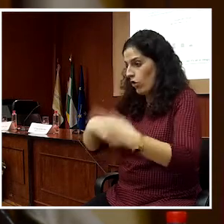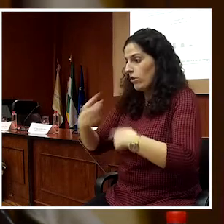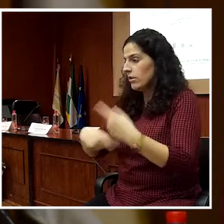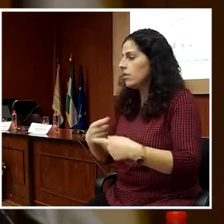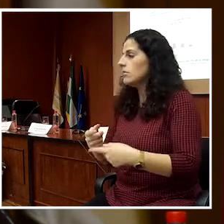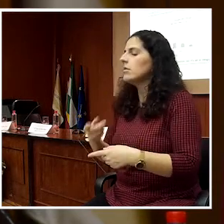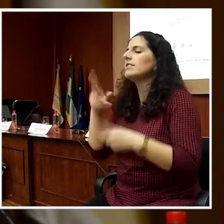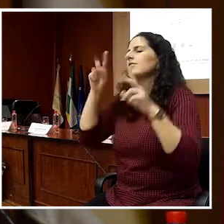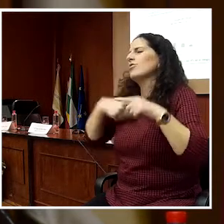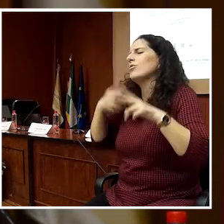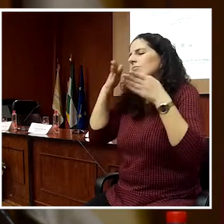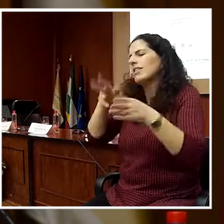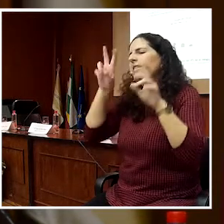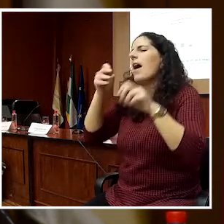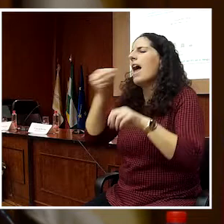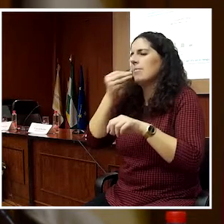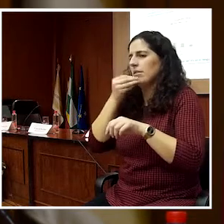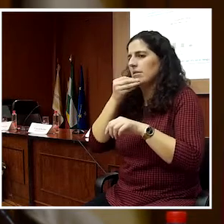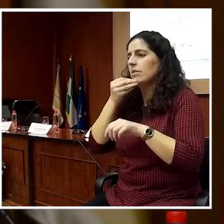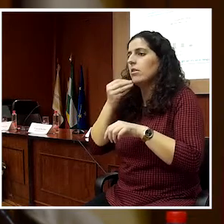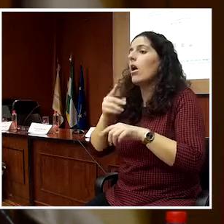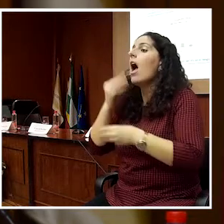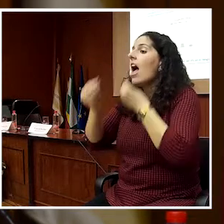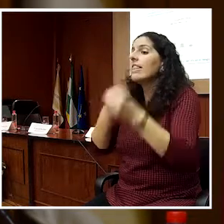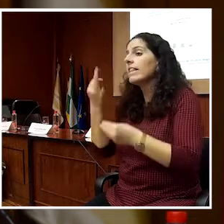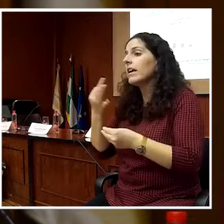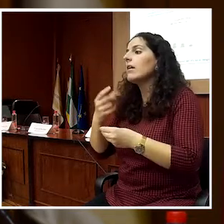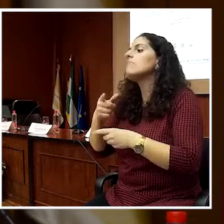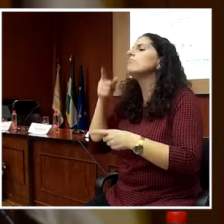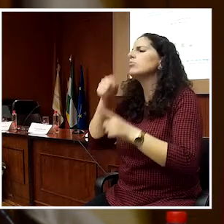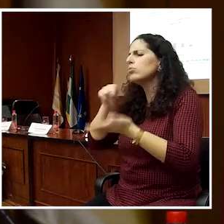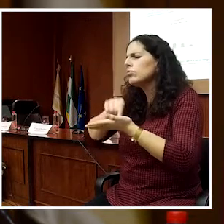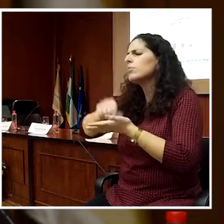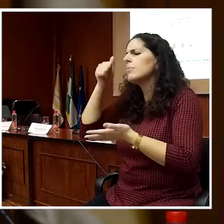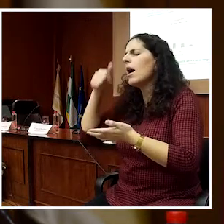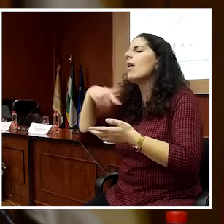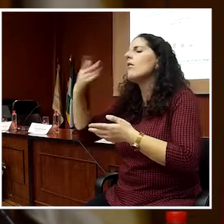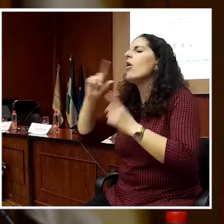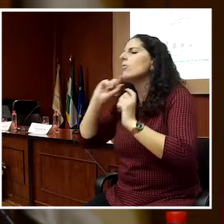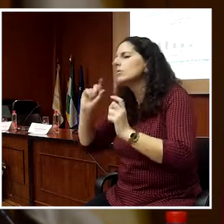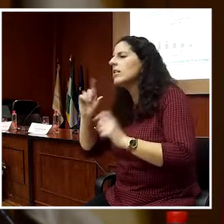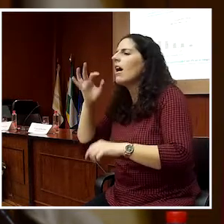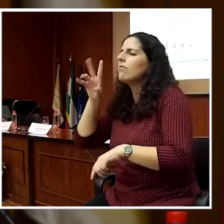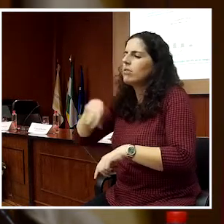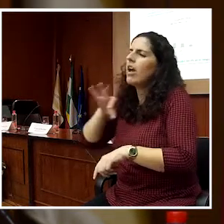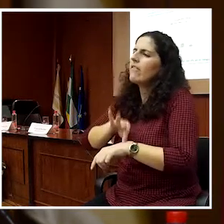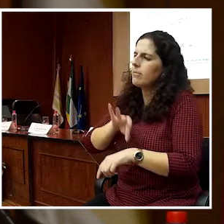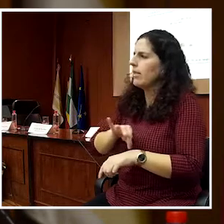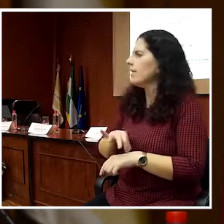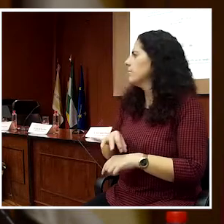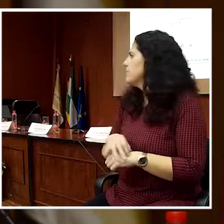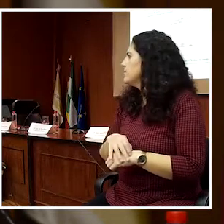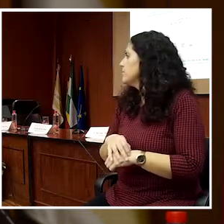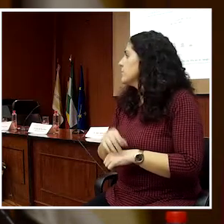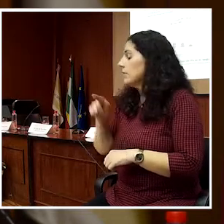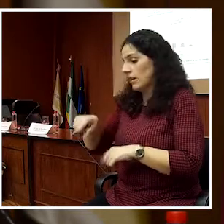voy a centrar en la alimentación, van a inducir que haya mayor o menor riesgo de desarrollo de enfermedades y en concreto de obesidad. Este